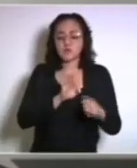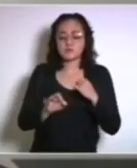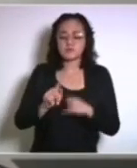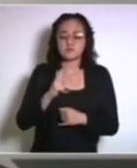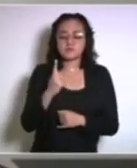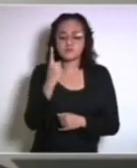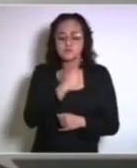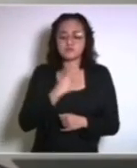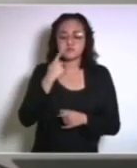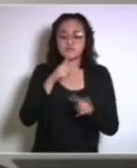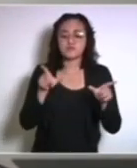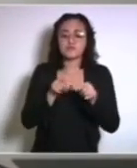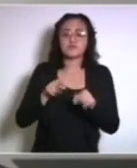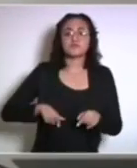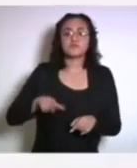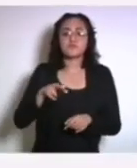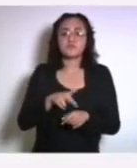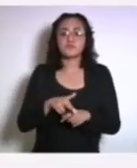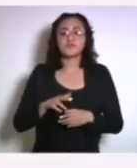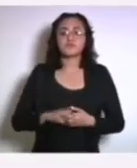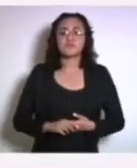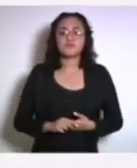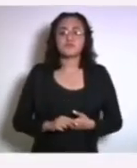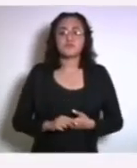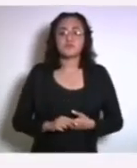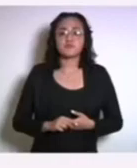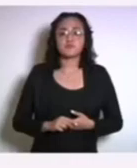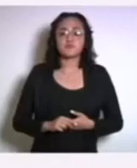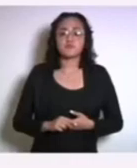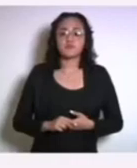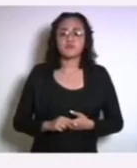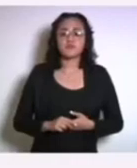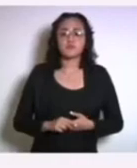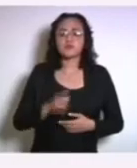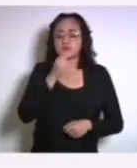72 horas. ¿Es cuánto, gobernador? Doctor, secretaria de Gobernación.